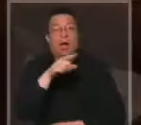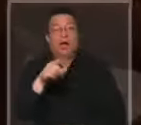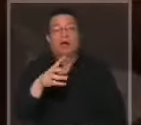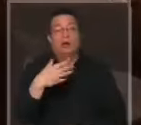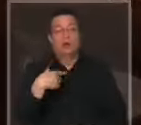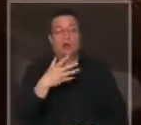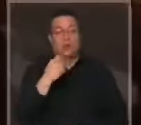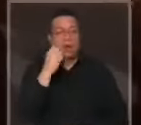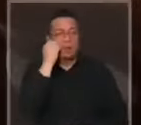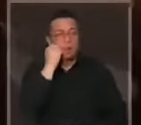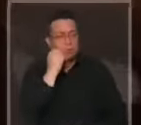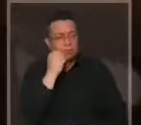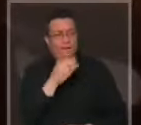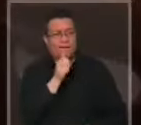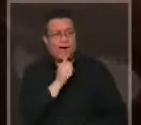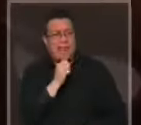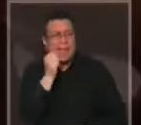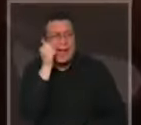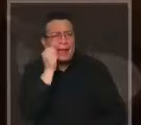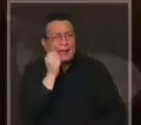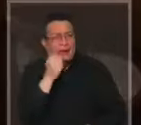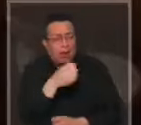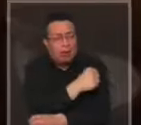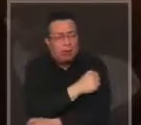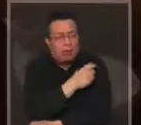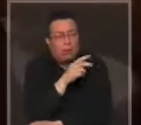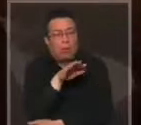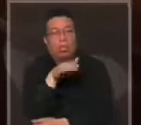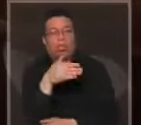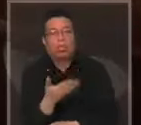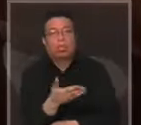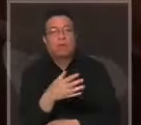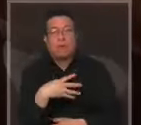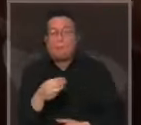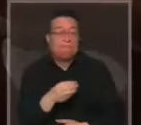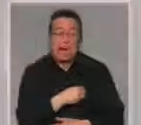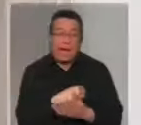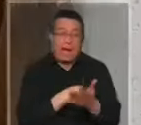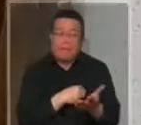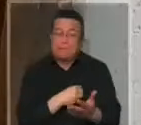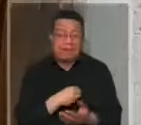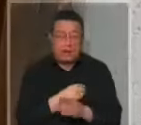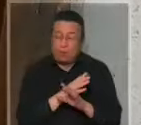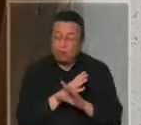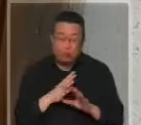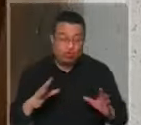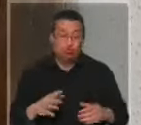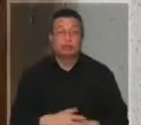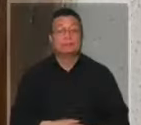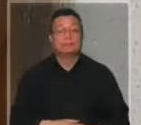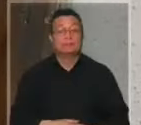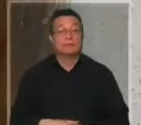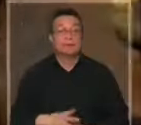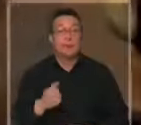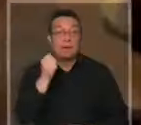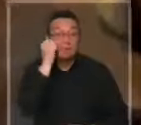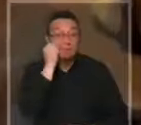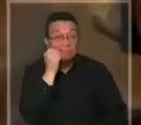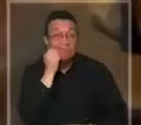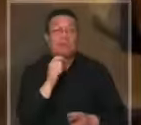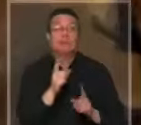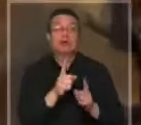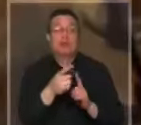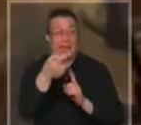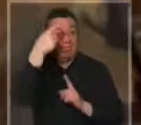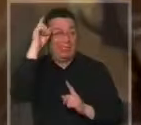lo apapachó, hija. Te juro que me dio mucha pena, mucha pena. Pero la compasión no fue mutua. Aunque no le